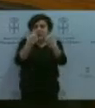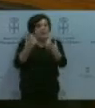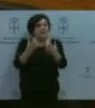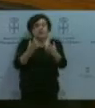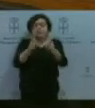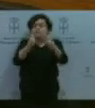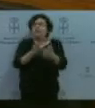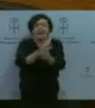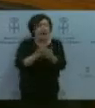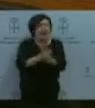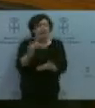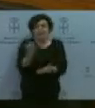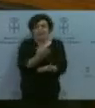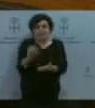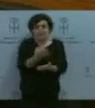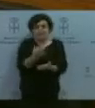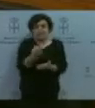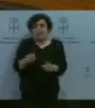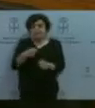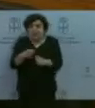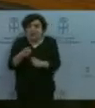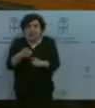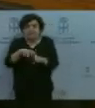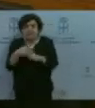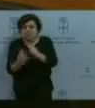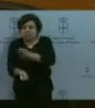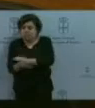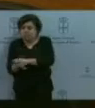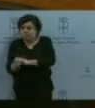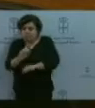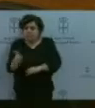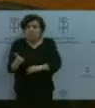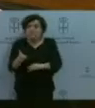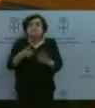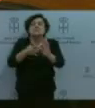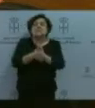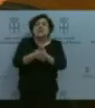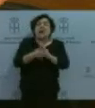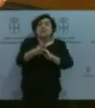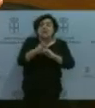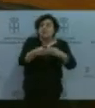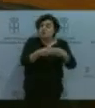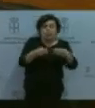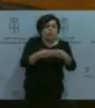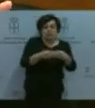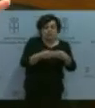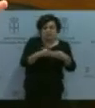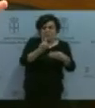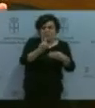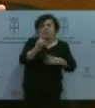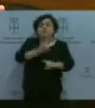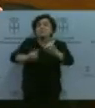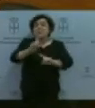situaciones, pero no tiene nada que ver con el derecho de uso, sino con un conflicto jurídico. Yo creo que se ha expresado de manera suficiente y que